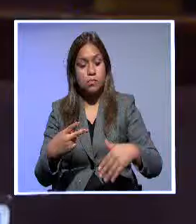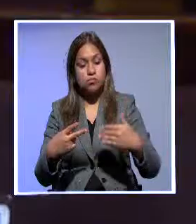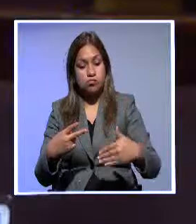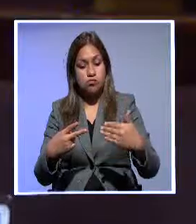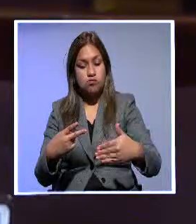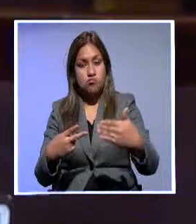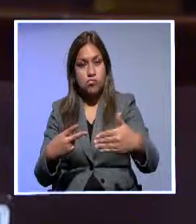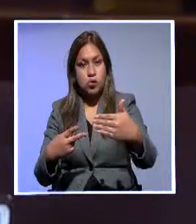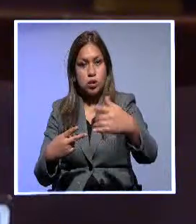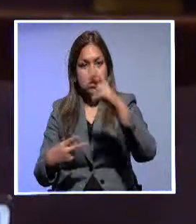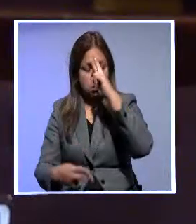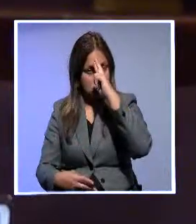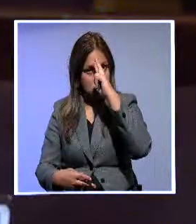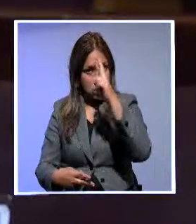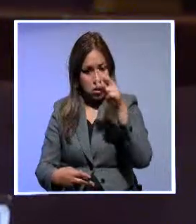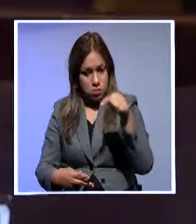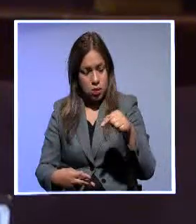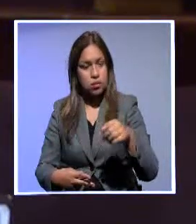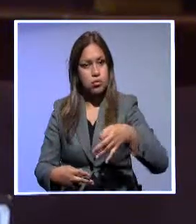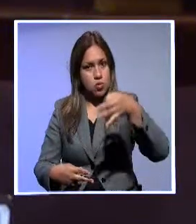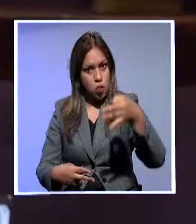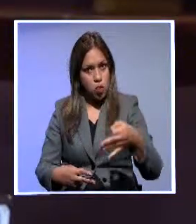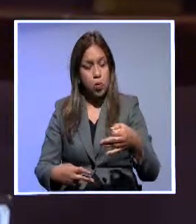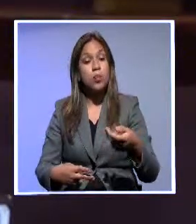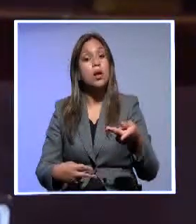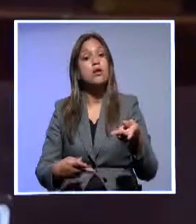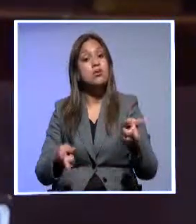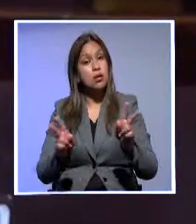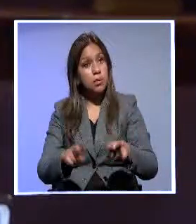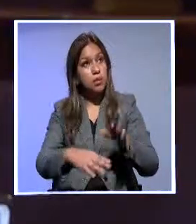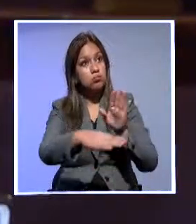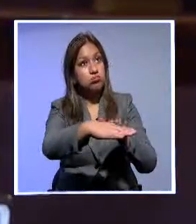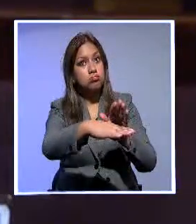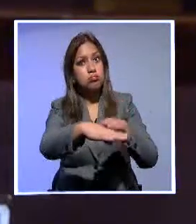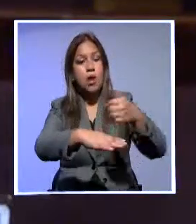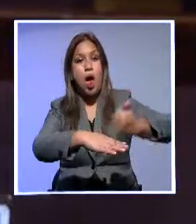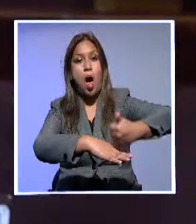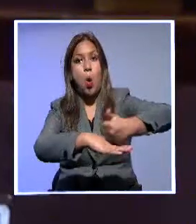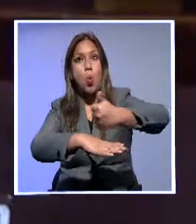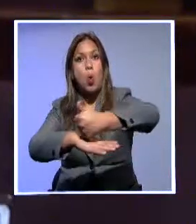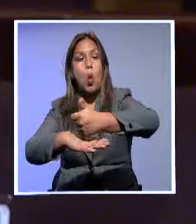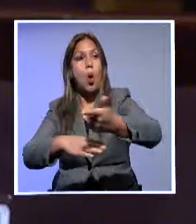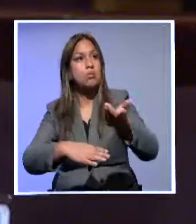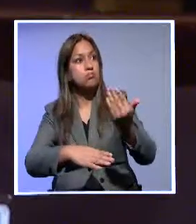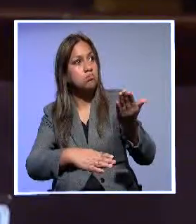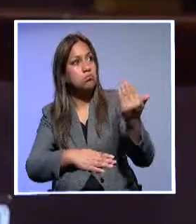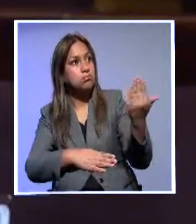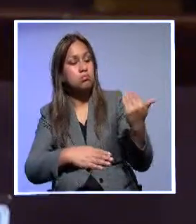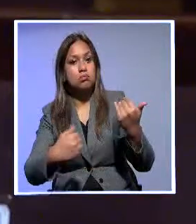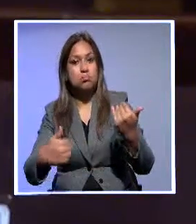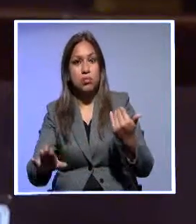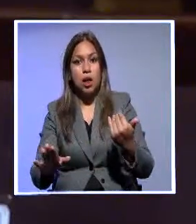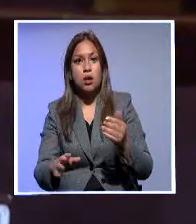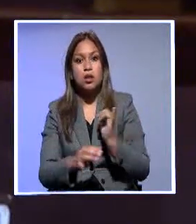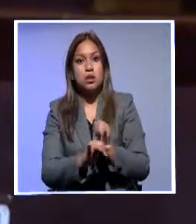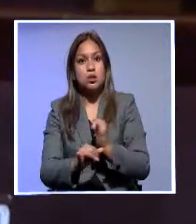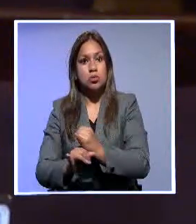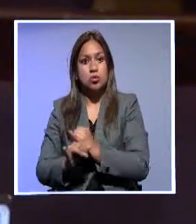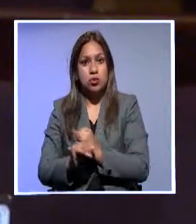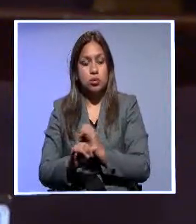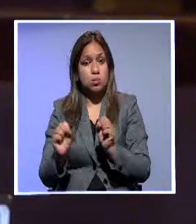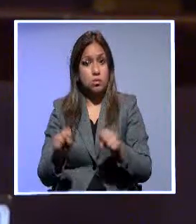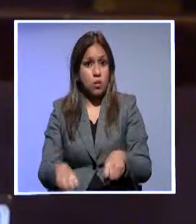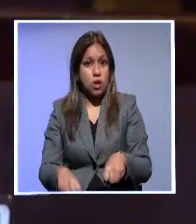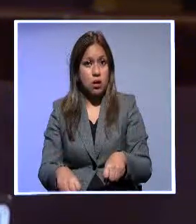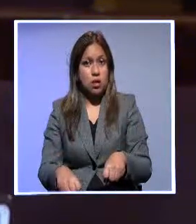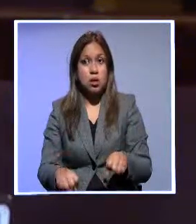poder contar con la presencia de las distintas autoridades de las instituciones ya nombradas para que podamos hacer preguntas tal vez